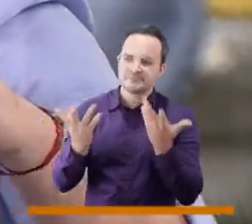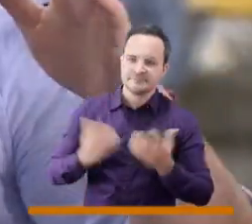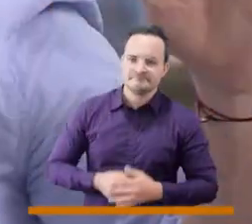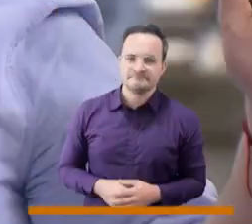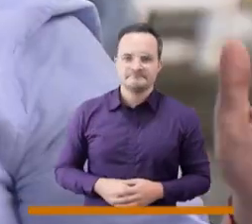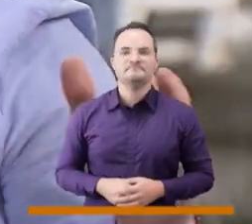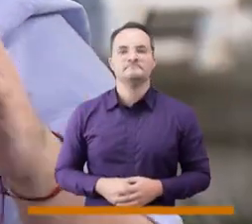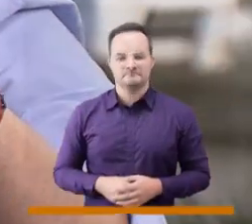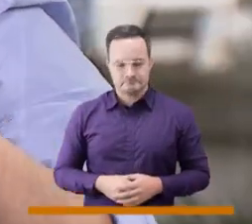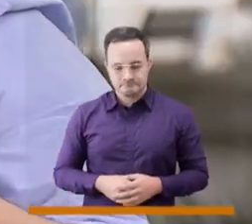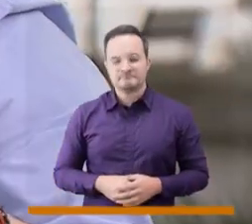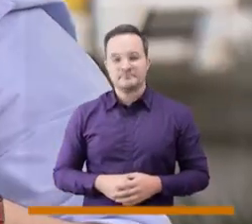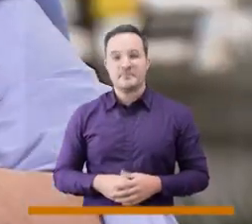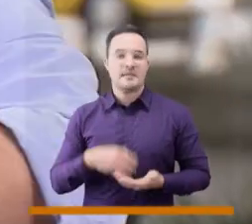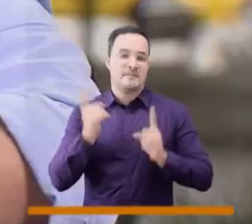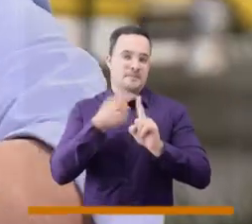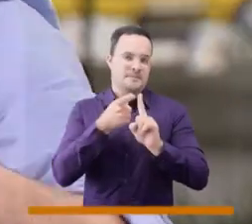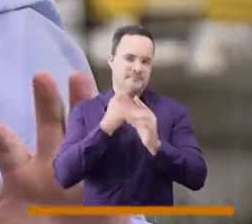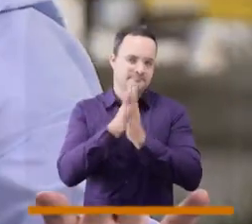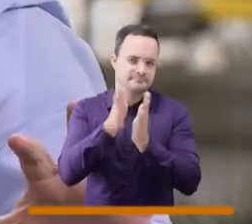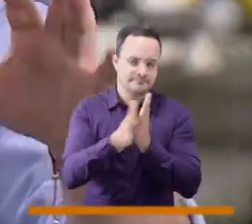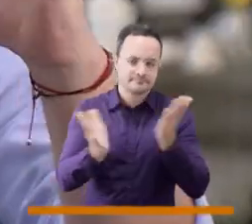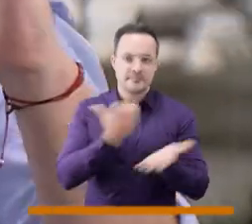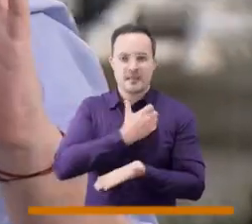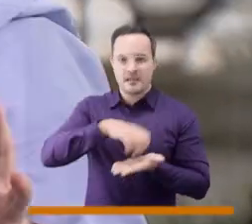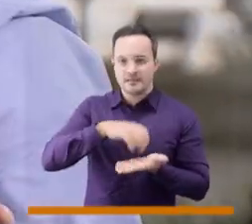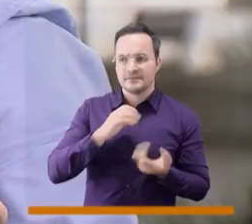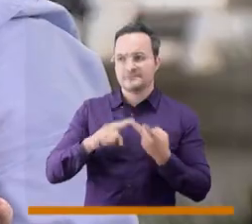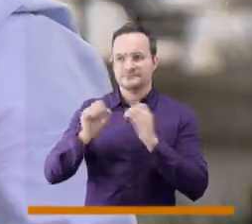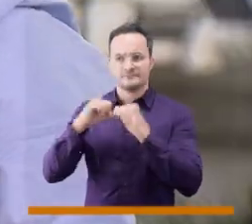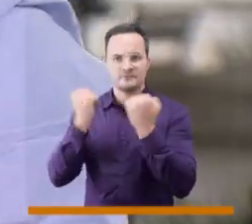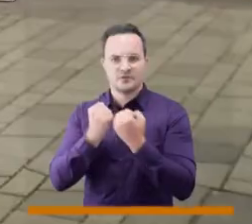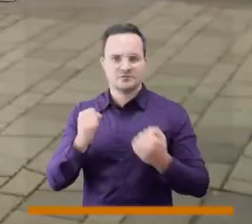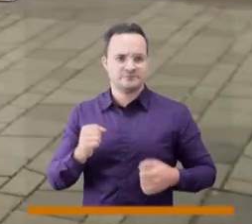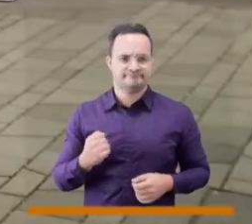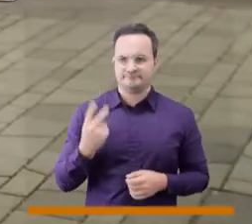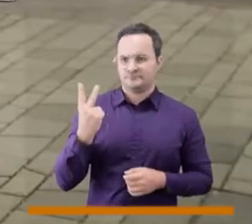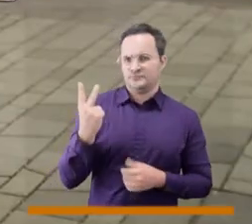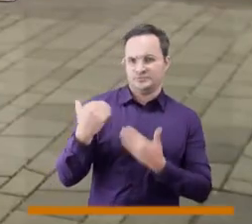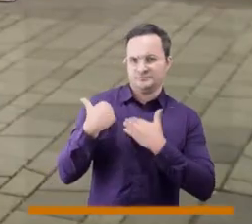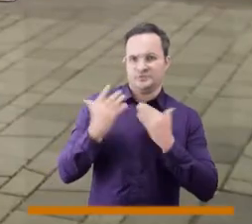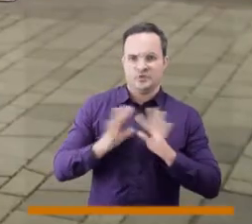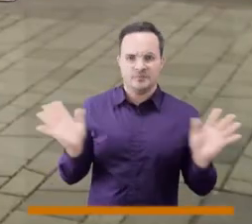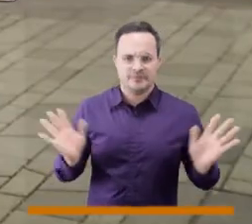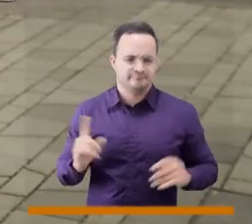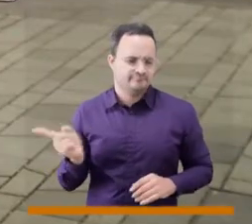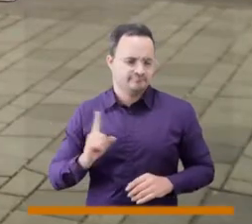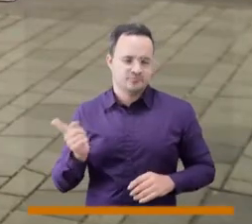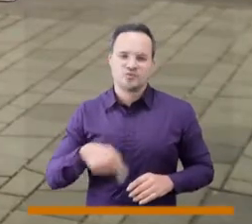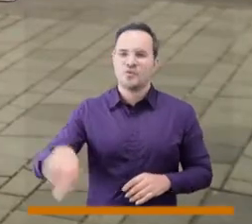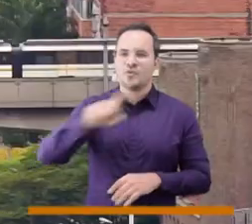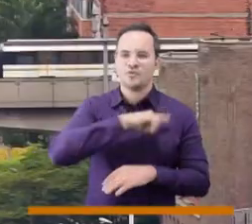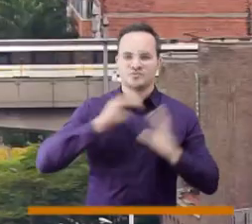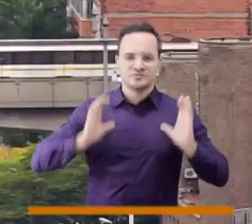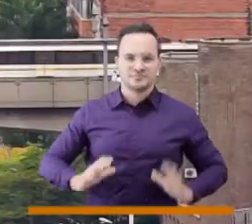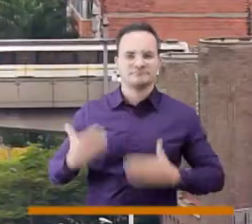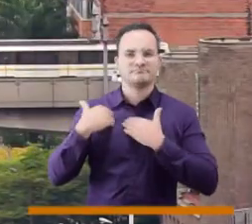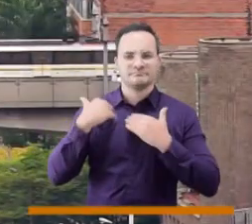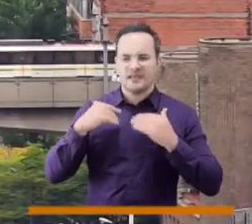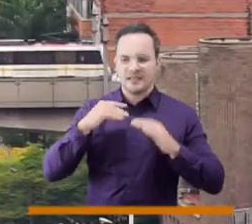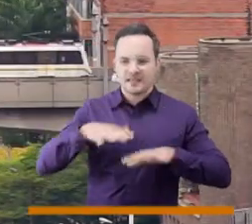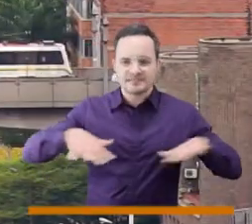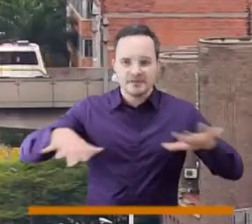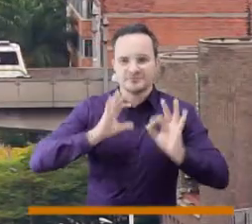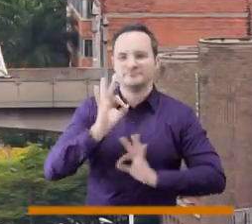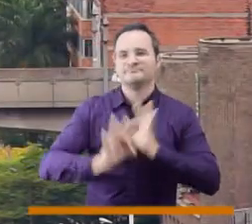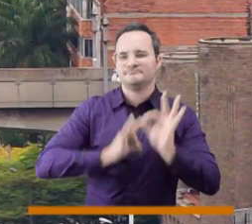es solamente de la alcaldía o del consejo, sino de toda la ciudadanía, cuidar los espacios. Yo creo que hay que promover, generar incentivos para que se